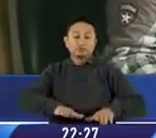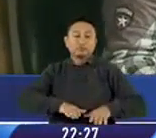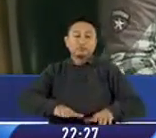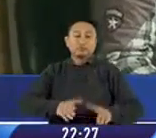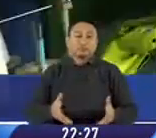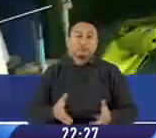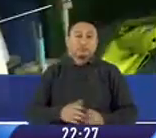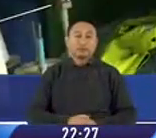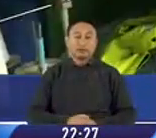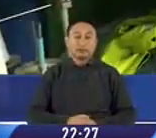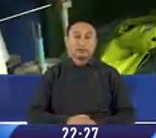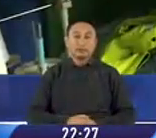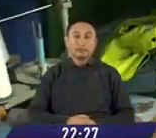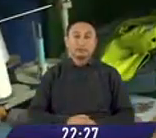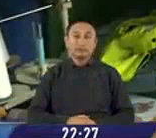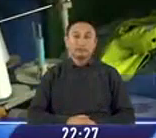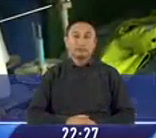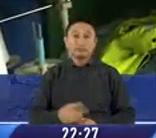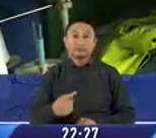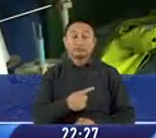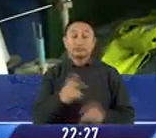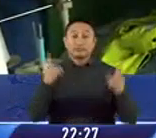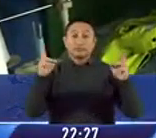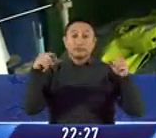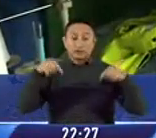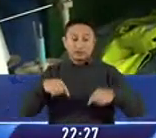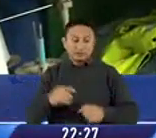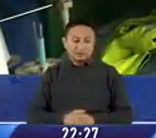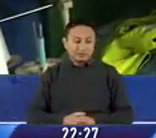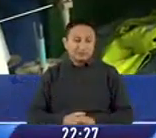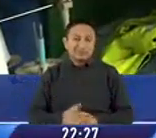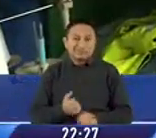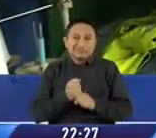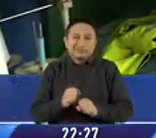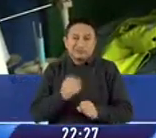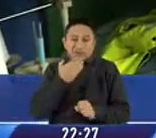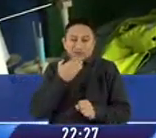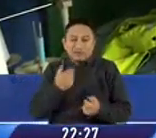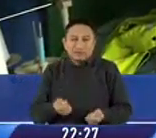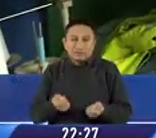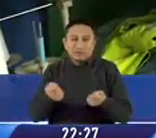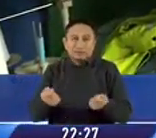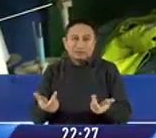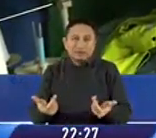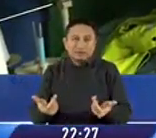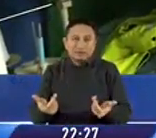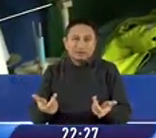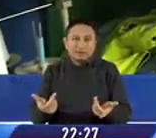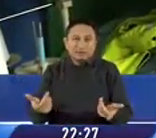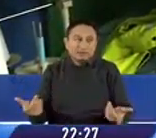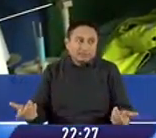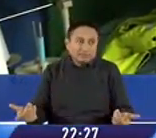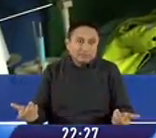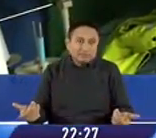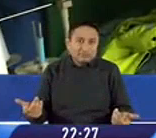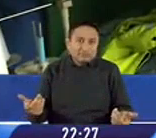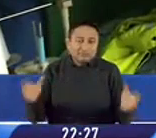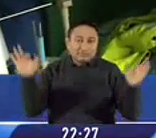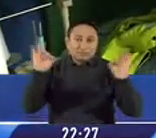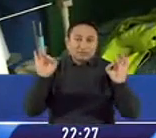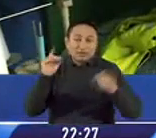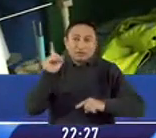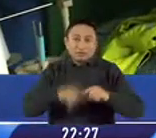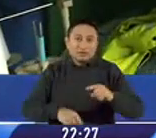energía. Y realmente con estos cortes para mí se me hace muy imposible entregar los trabajos, porque no hay luz, no se